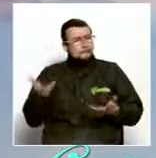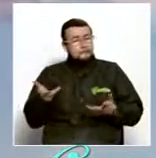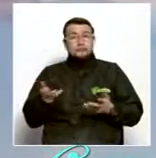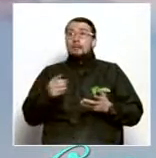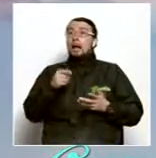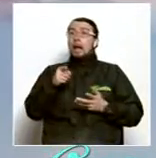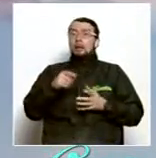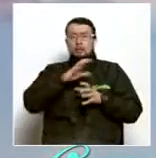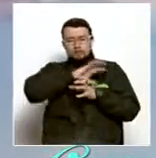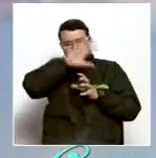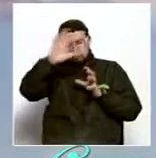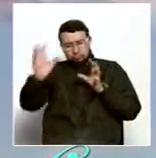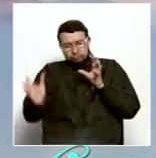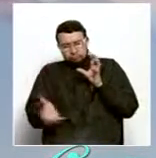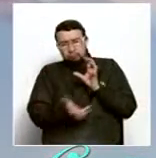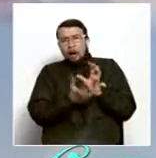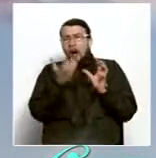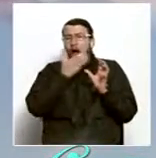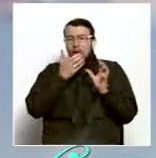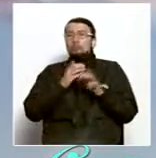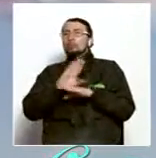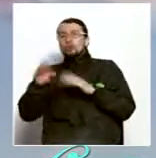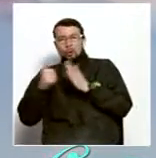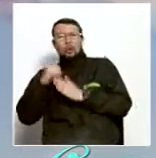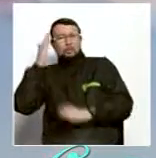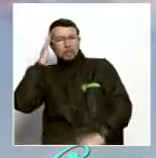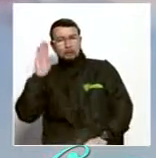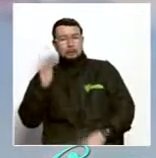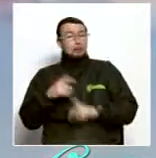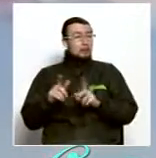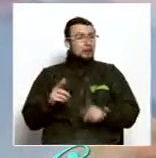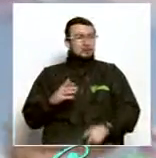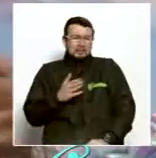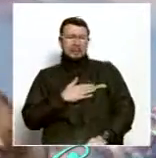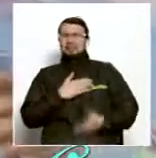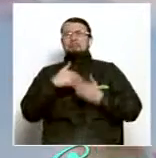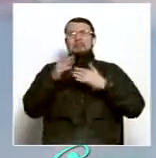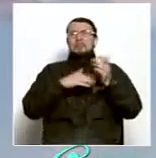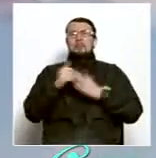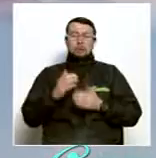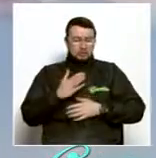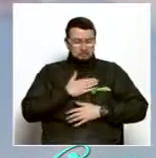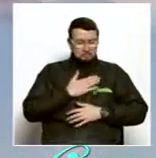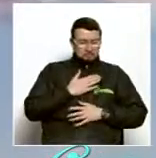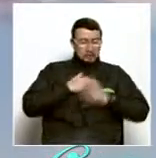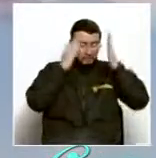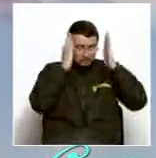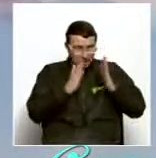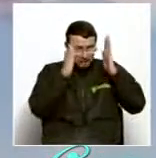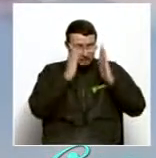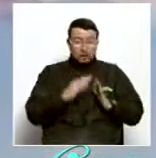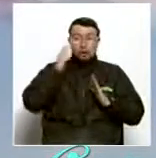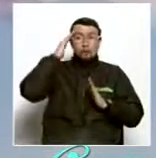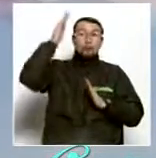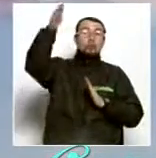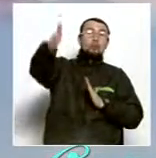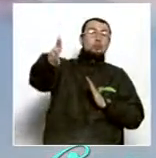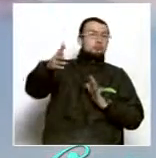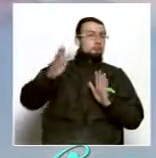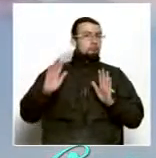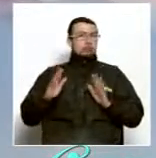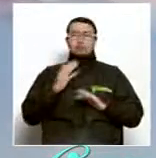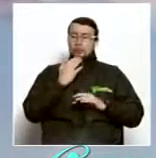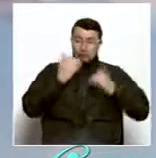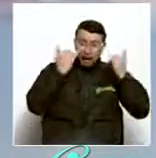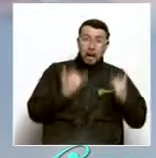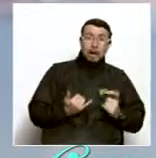global, y todo el mundo sabe, pero el egoísmo de pensar en nosotros y no pensar en los que vienen. Nosotros somos, aquí estamos